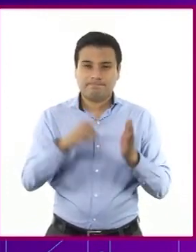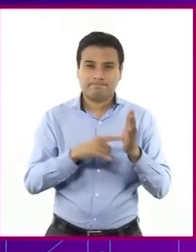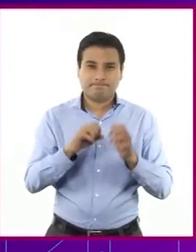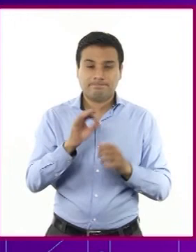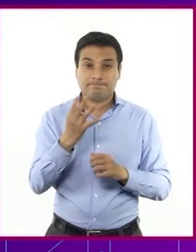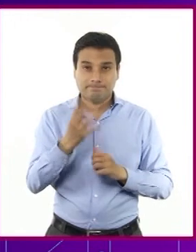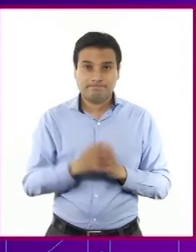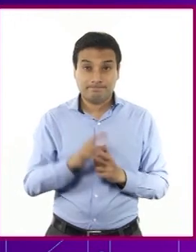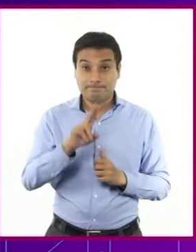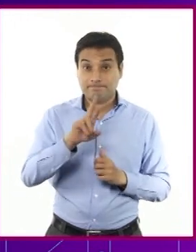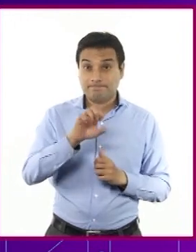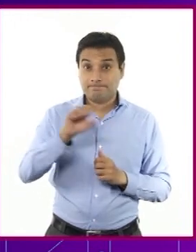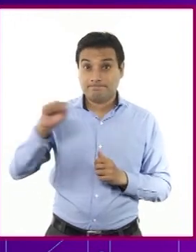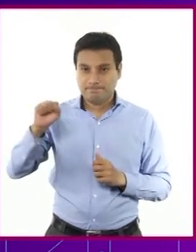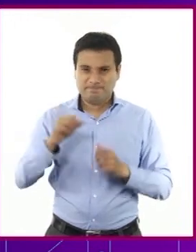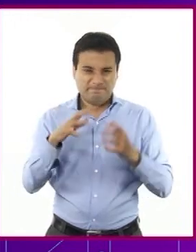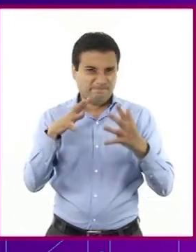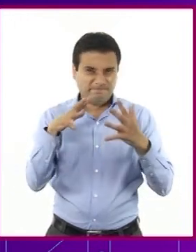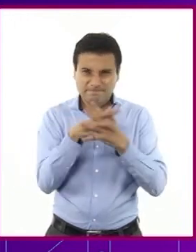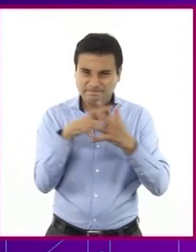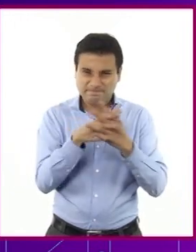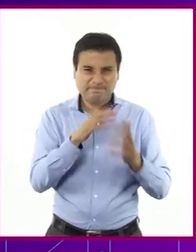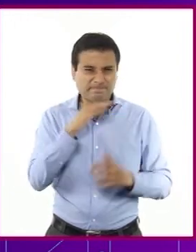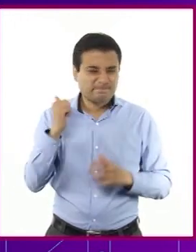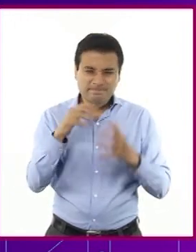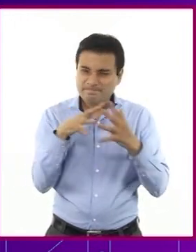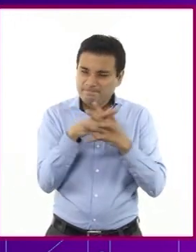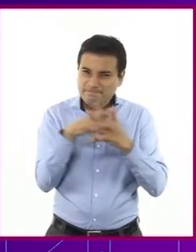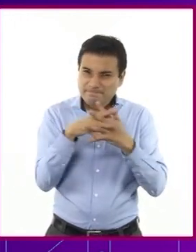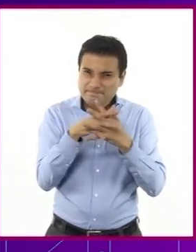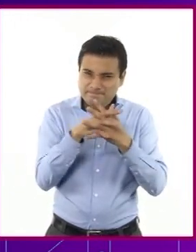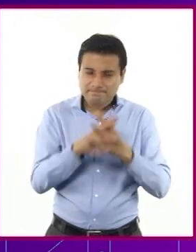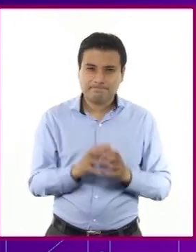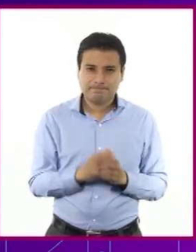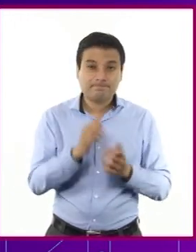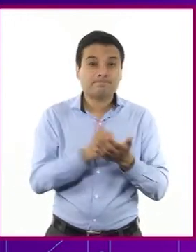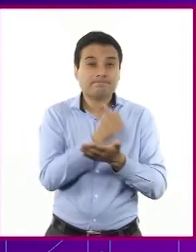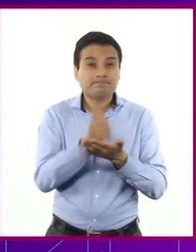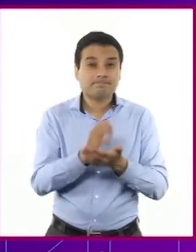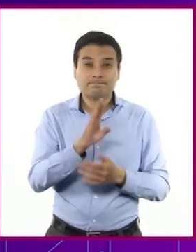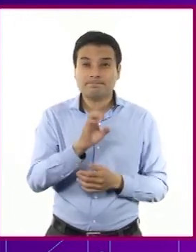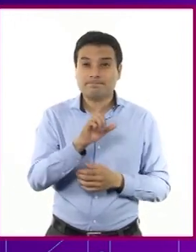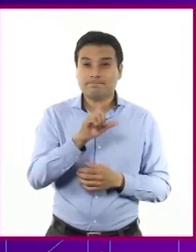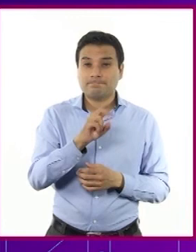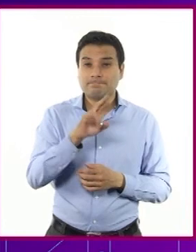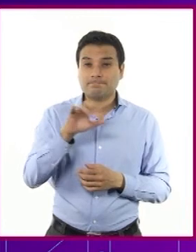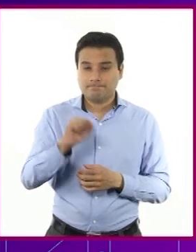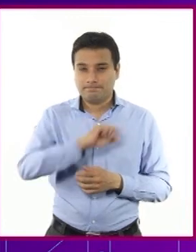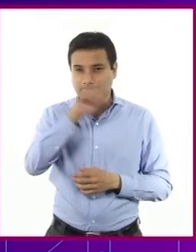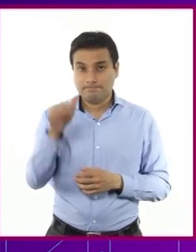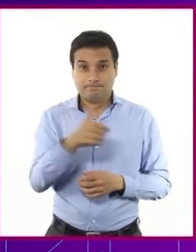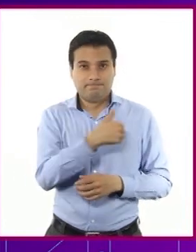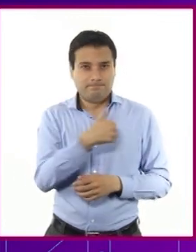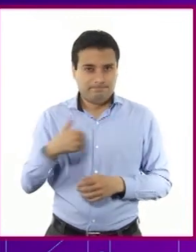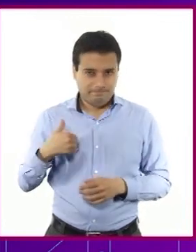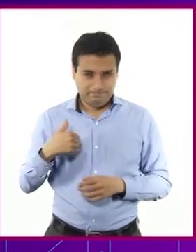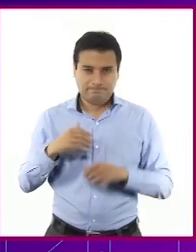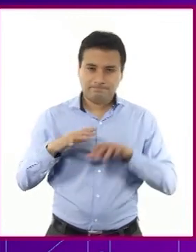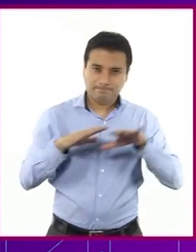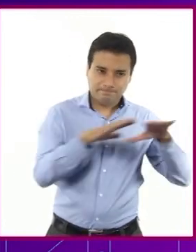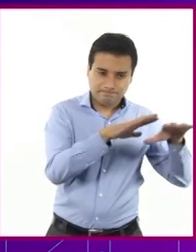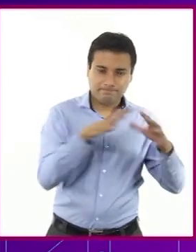soviético inició una gran contraofensiva contra los alemanes en Bielorrusia y avanzó hacia Polonia. A inicios